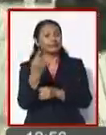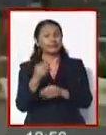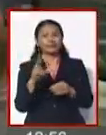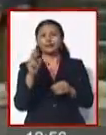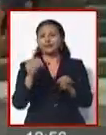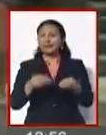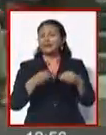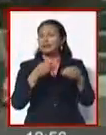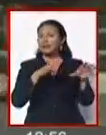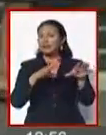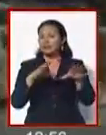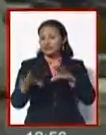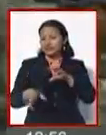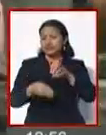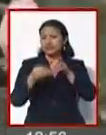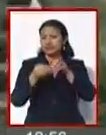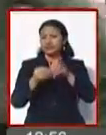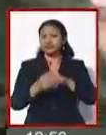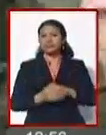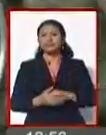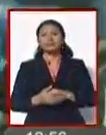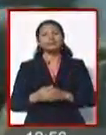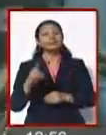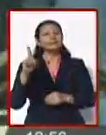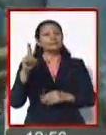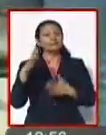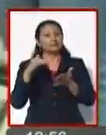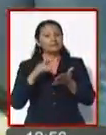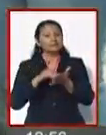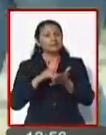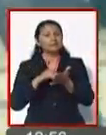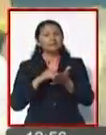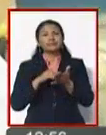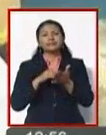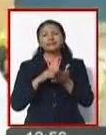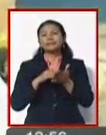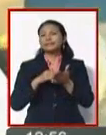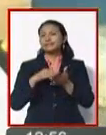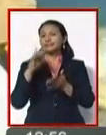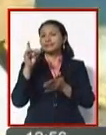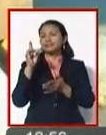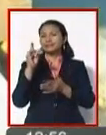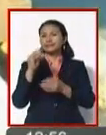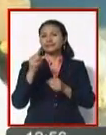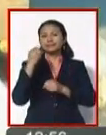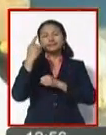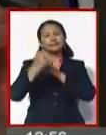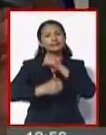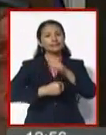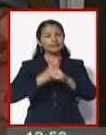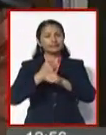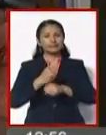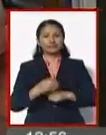a los cuales no se les realizó ningún aumento desde los 1,000 bolivianos anuales conseguidos el año 2012. En el artículo 8